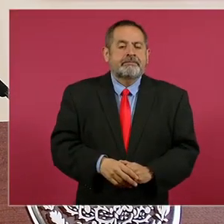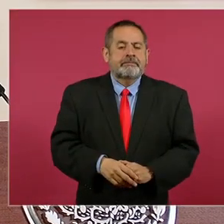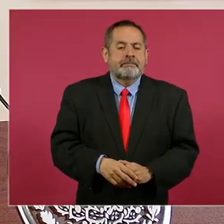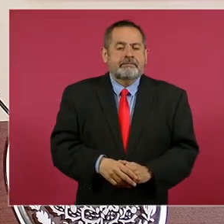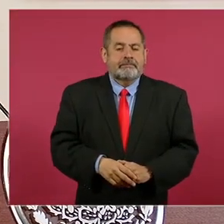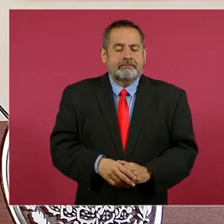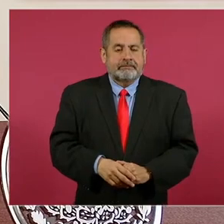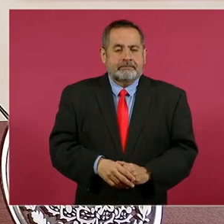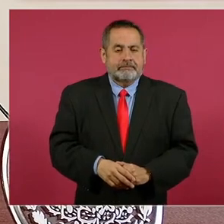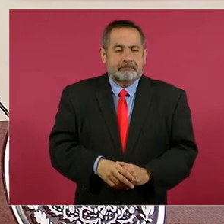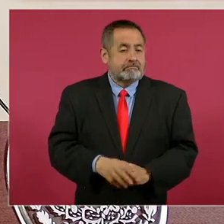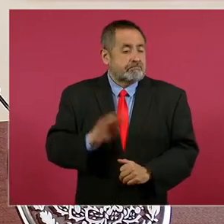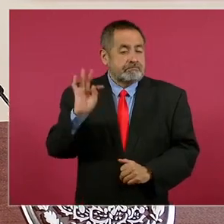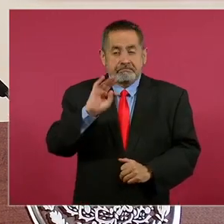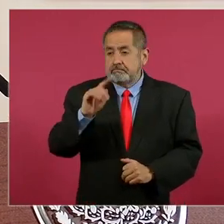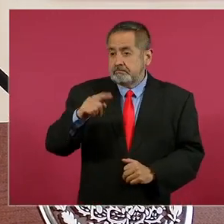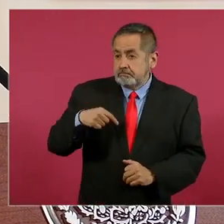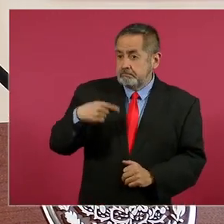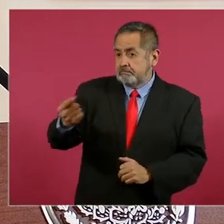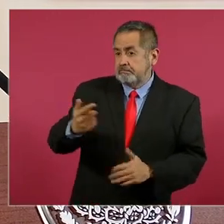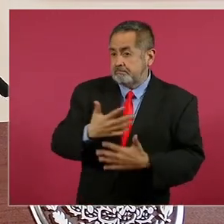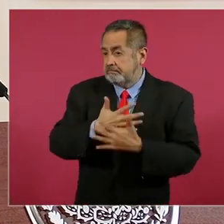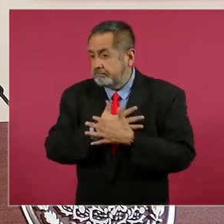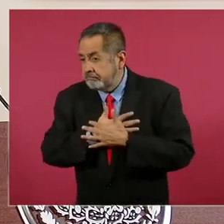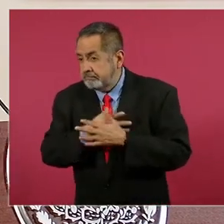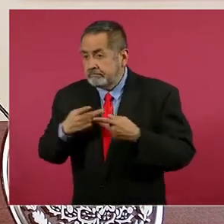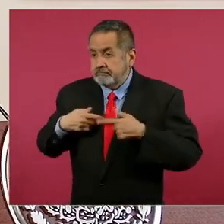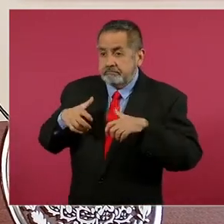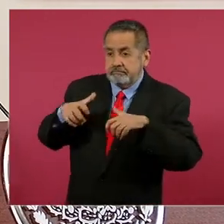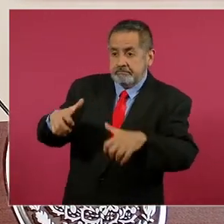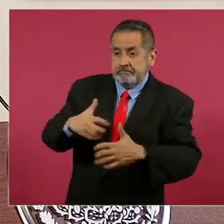si no se le tiene amor al pueblo,